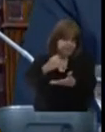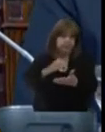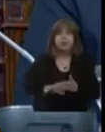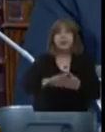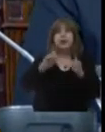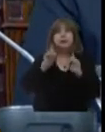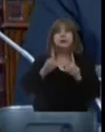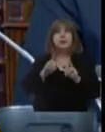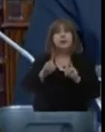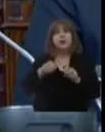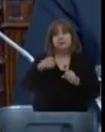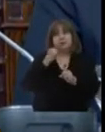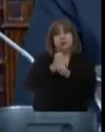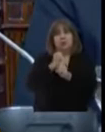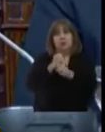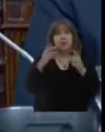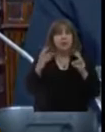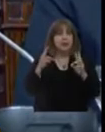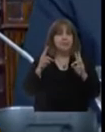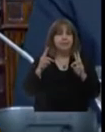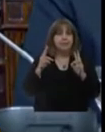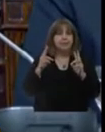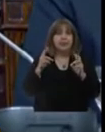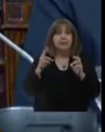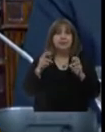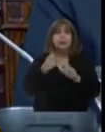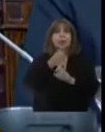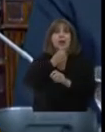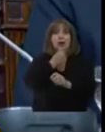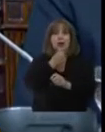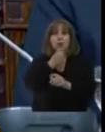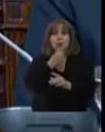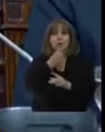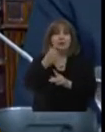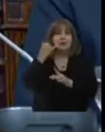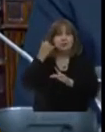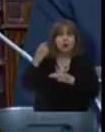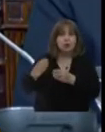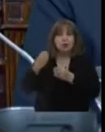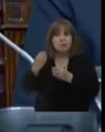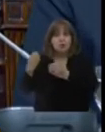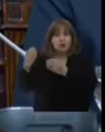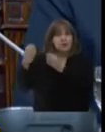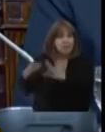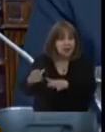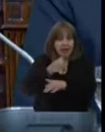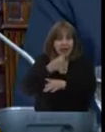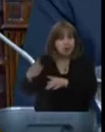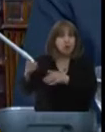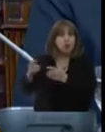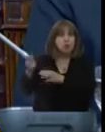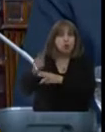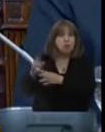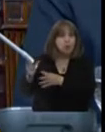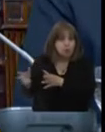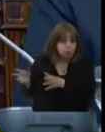no nombró a OSEP. O sea, hay 400.000 afiliados que tienen problemas, lo sabemos, lo venimos diciendo. Incluso hace 2 días